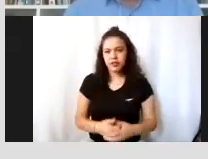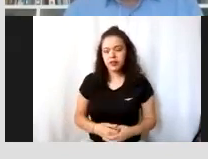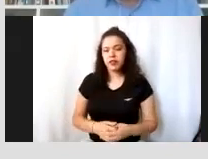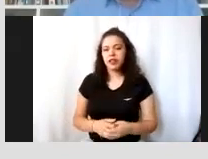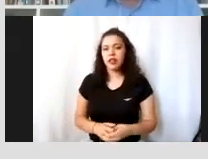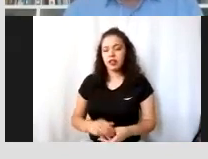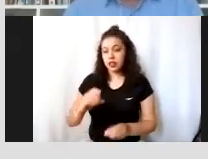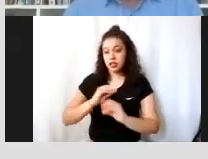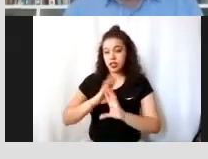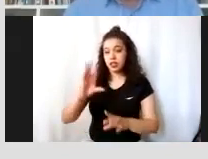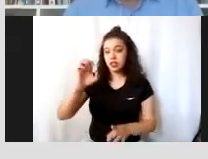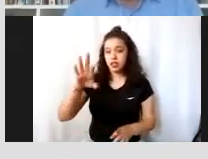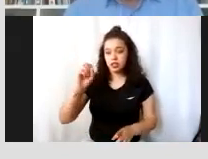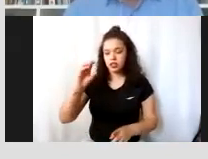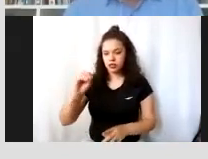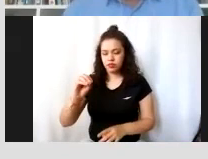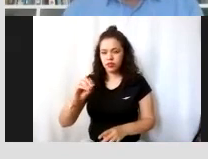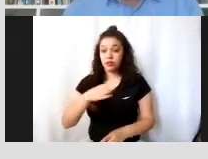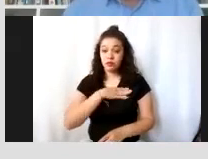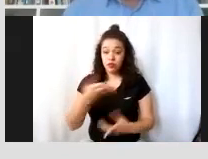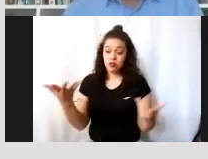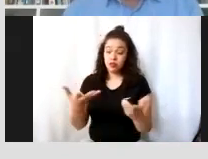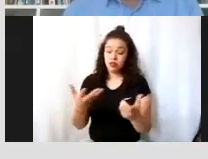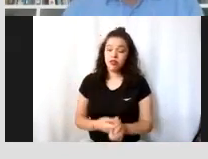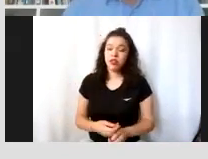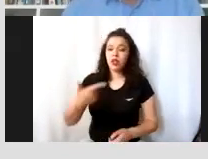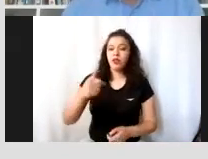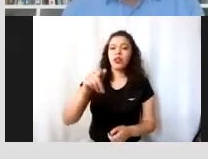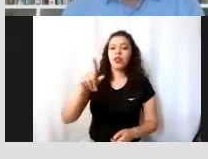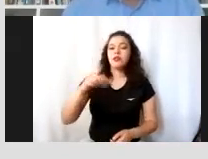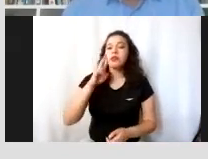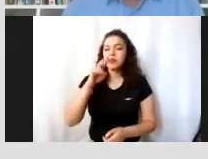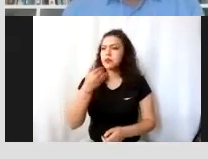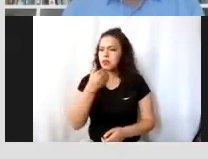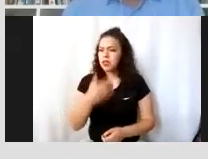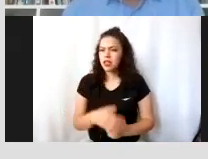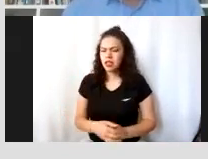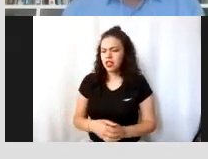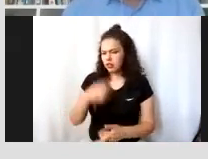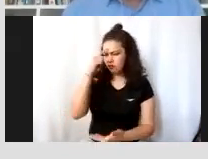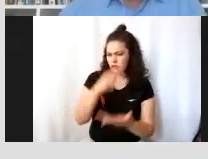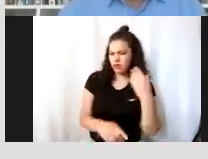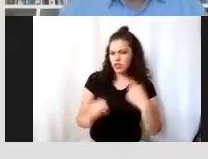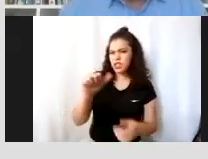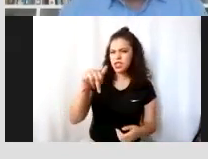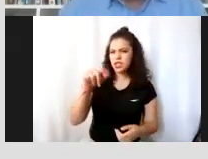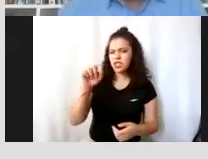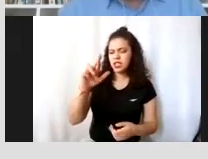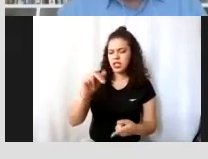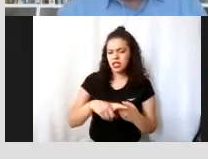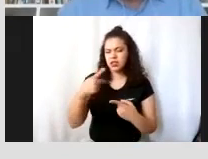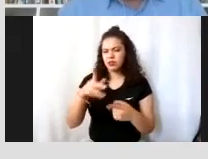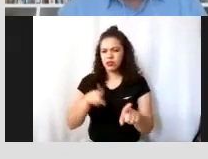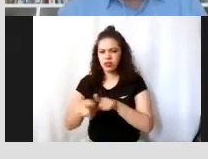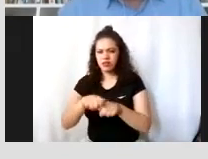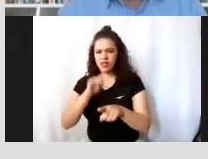los censos lo hacen y qué bueno que lo hacen. Guadalupe, yo sí visualizo. Sandra y su hermana están en el